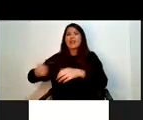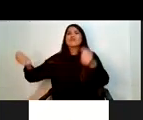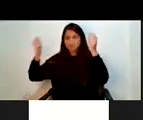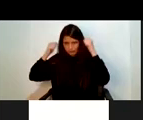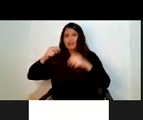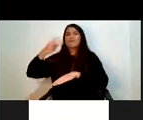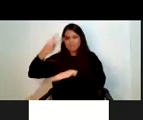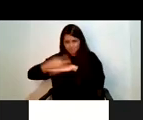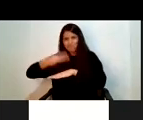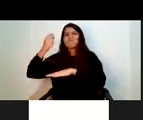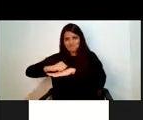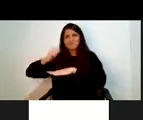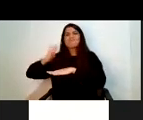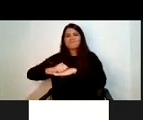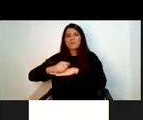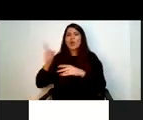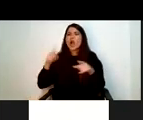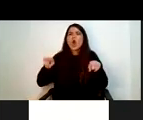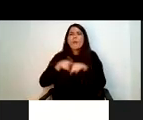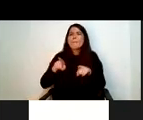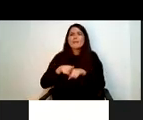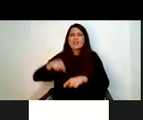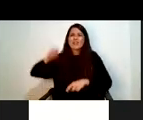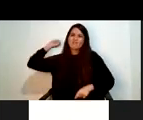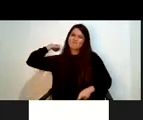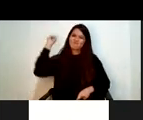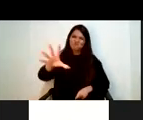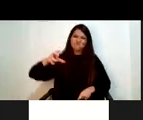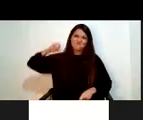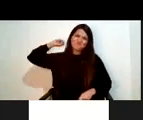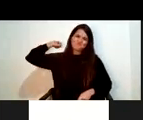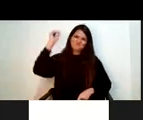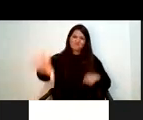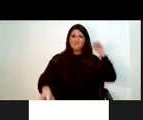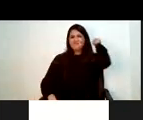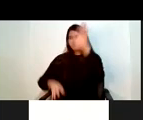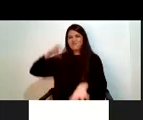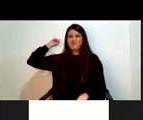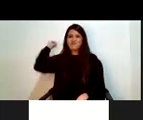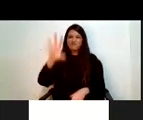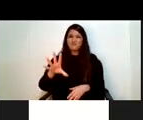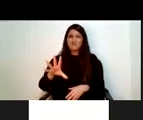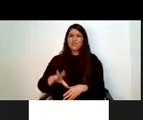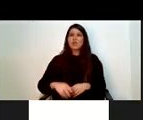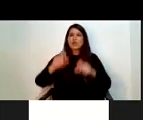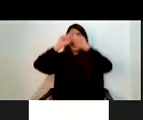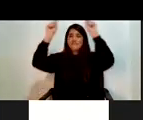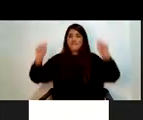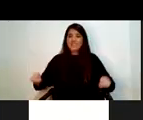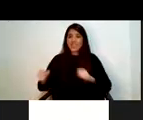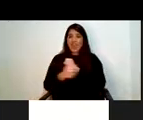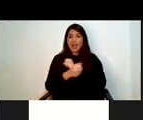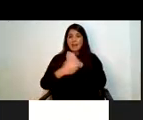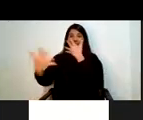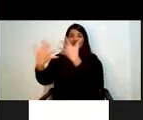cabezazos, o no es lo mismo si empieza a tirar objetos, empieza a tirar objetos contra la ventana para romper el